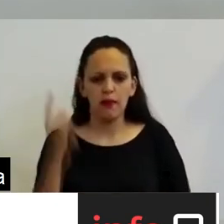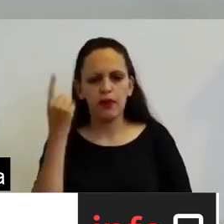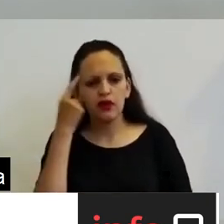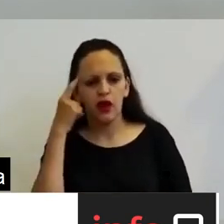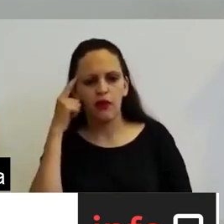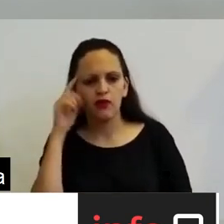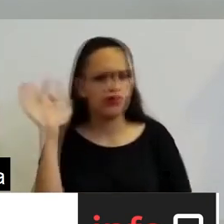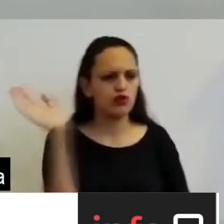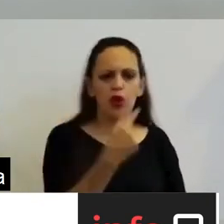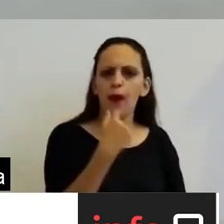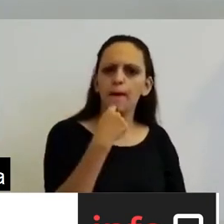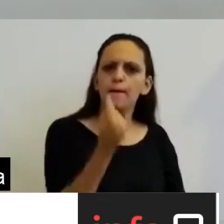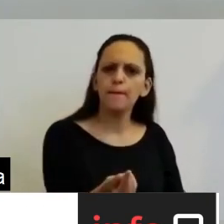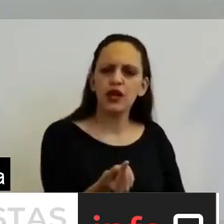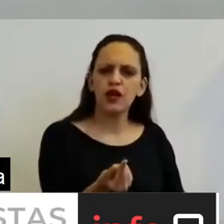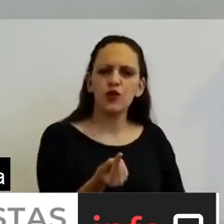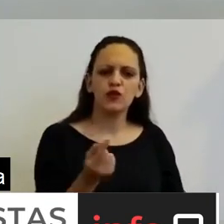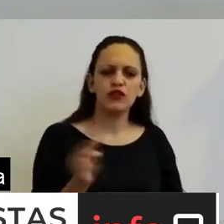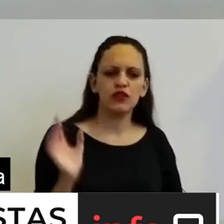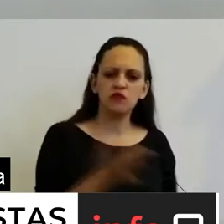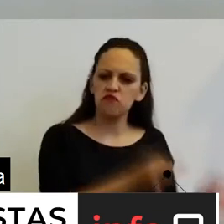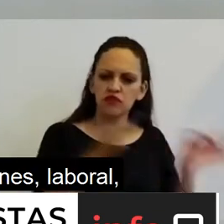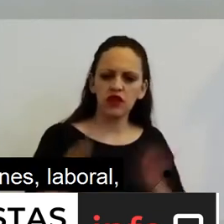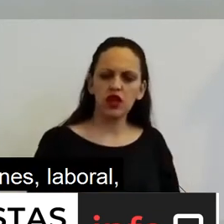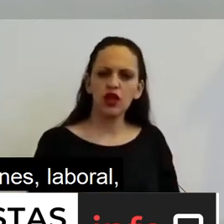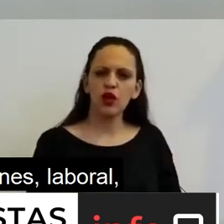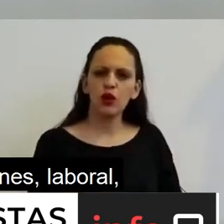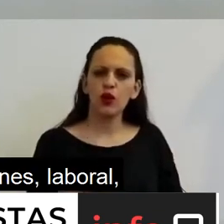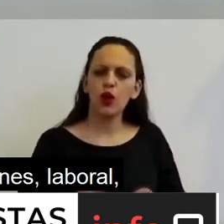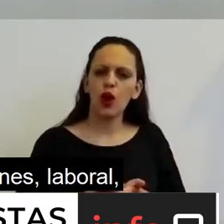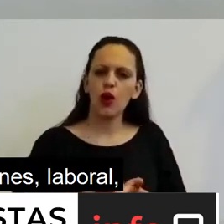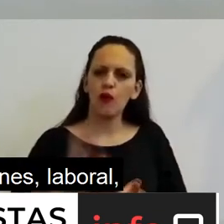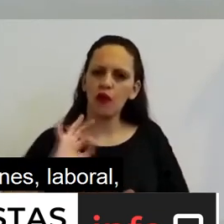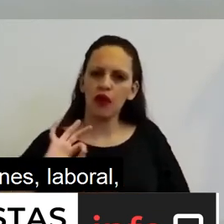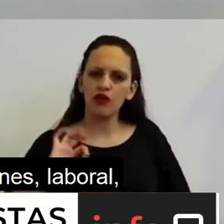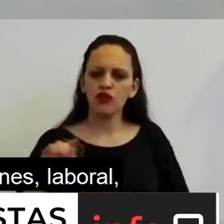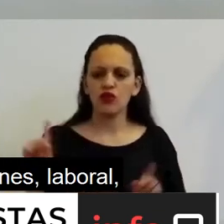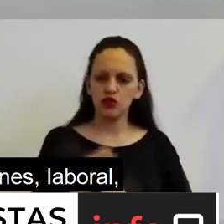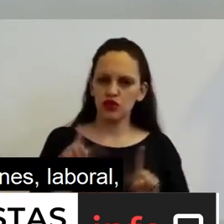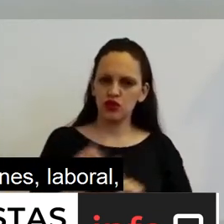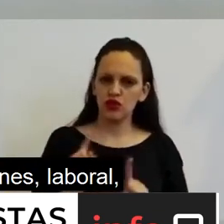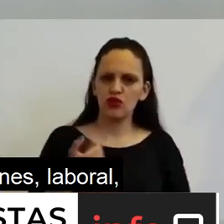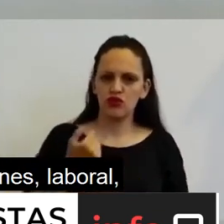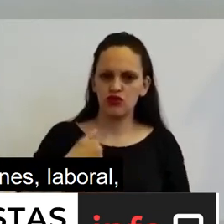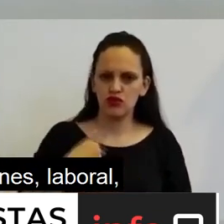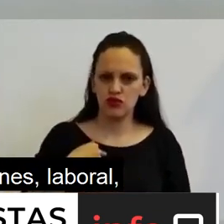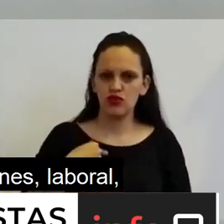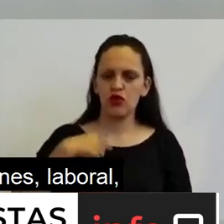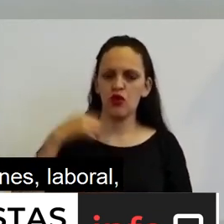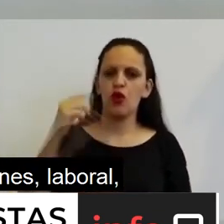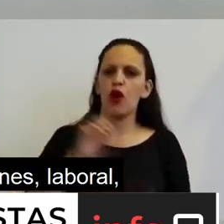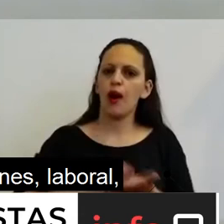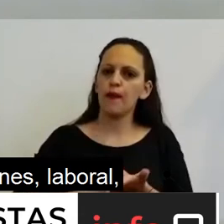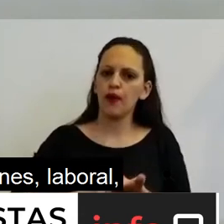claro, históricamente en un mundo patriarcal y machista, las mujeres estamos pensadas y destinadas a ser civil,